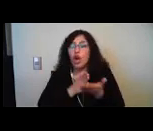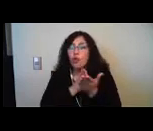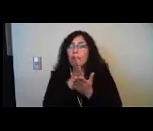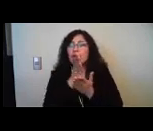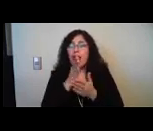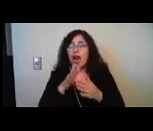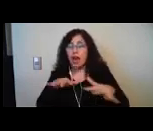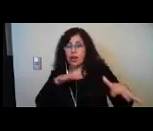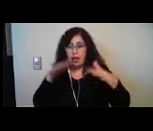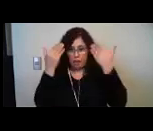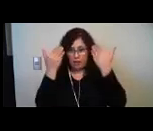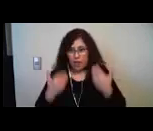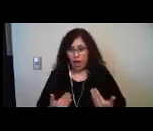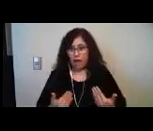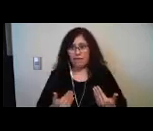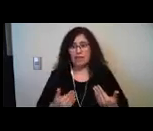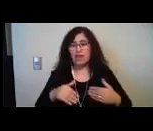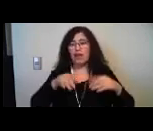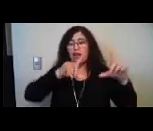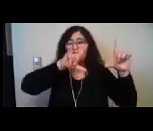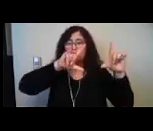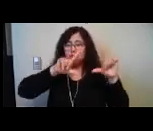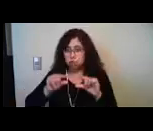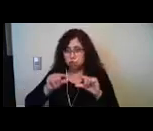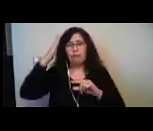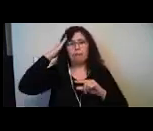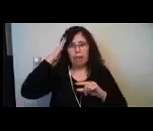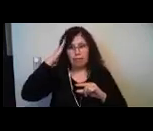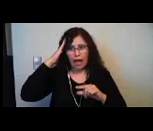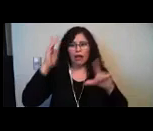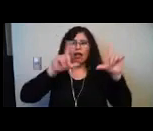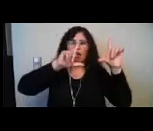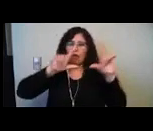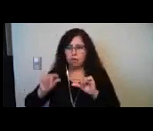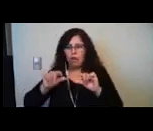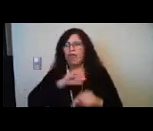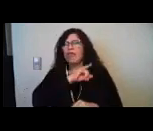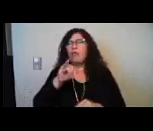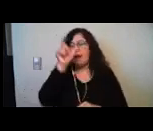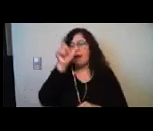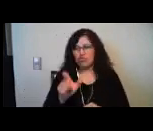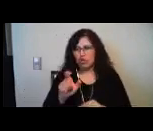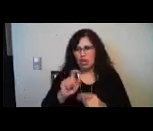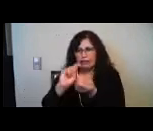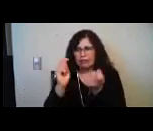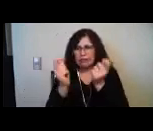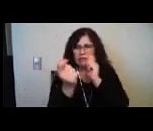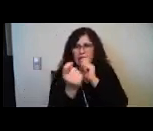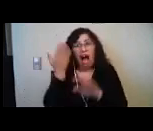capacidad física y mental hasta que se llega a una condición de discapacidad total, ¿ya?